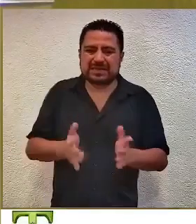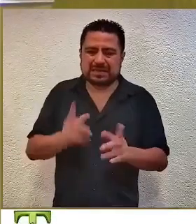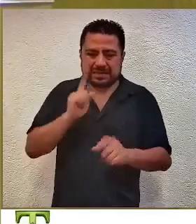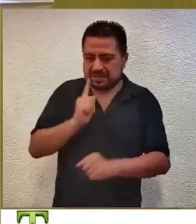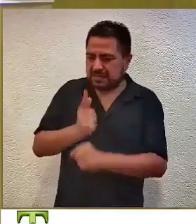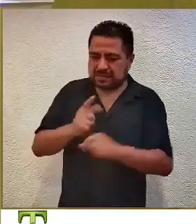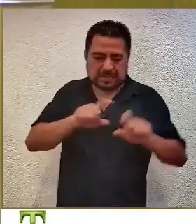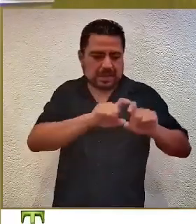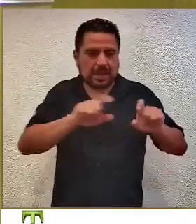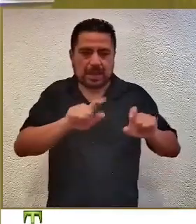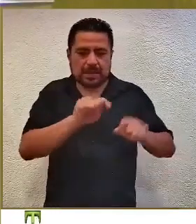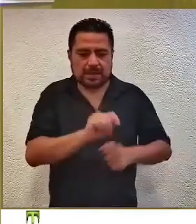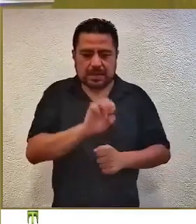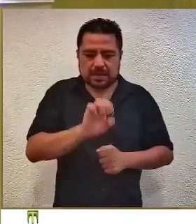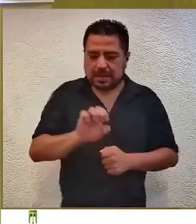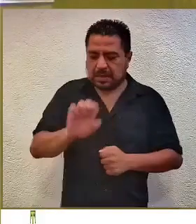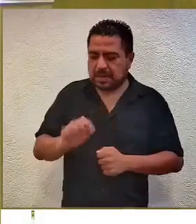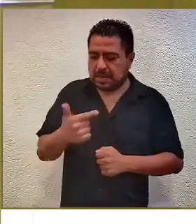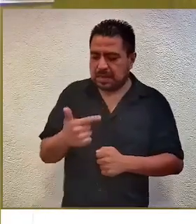con la clave